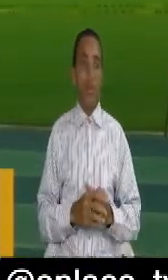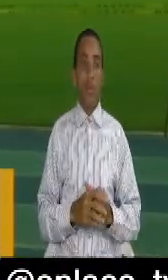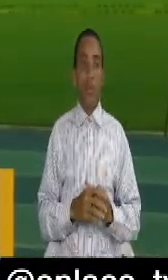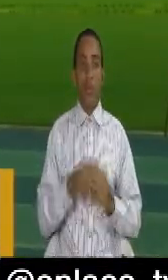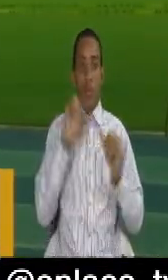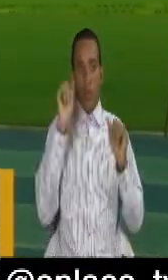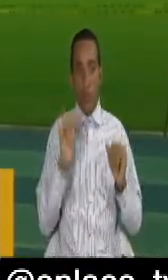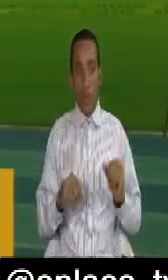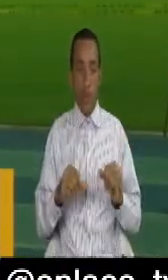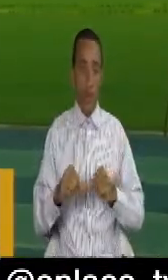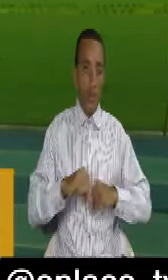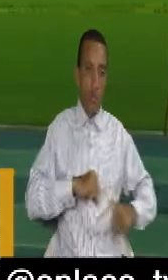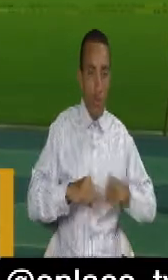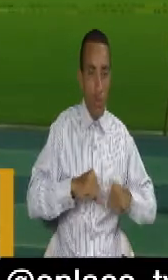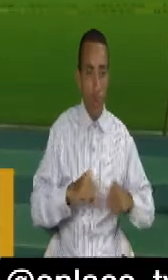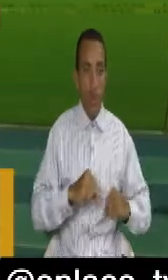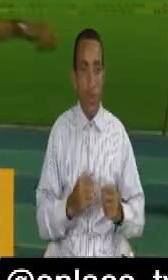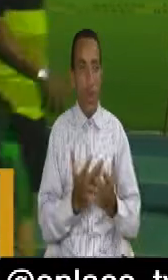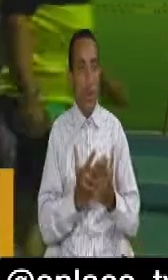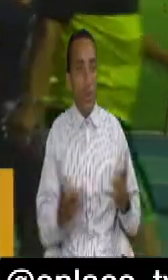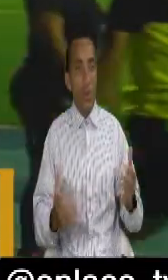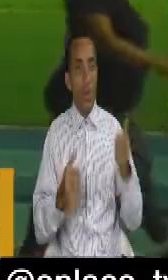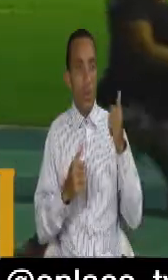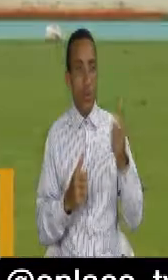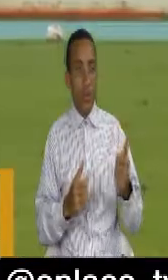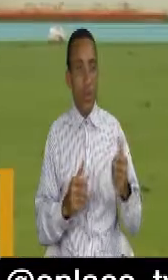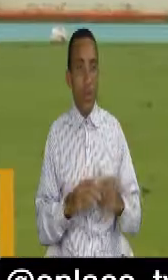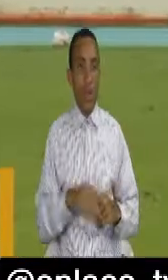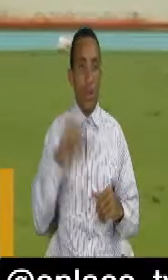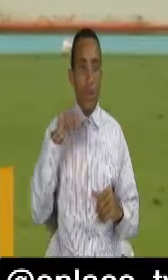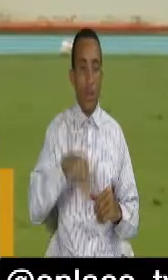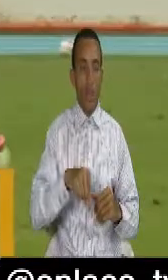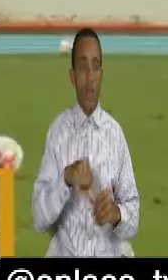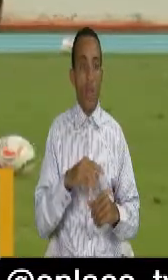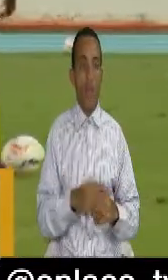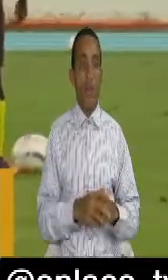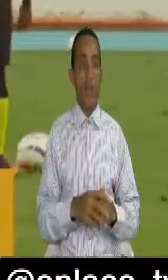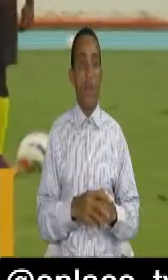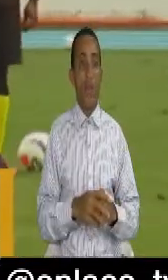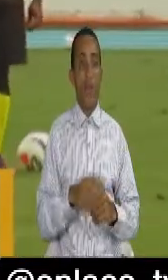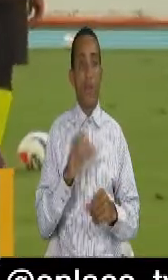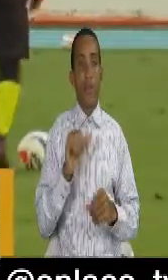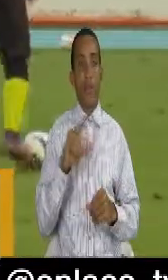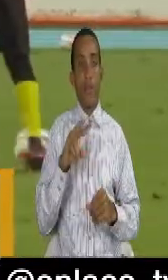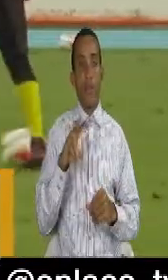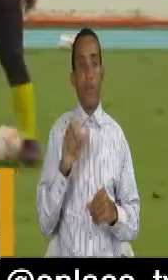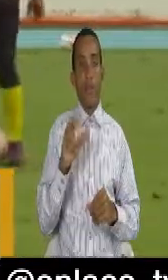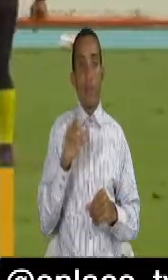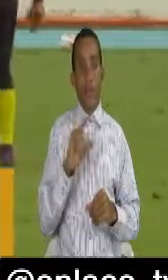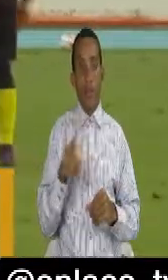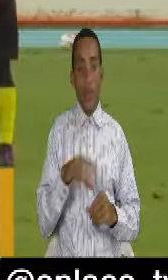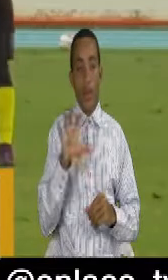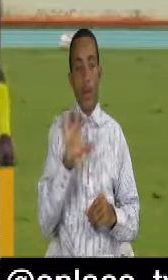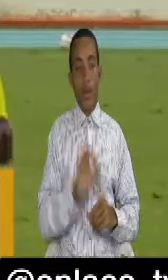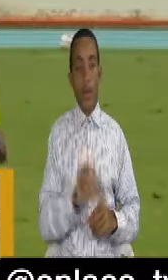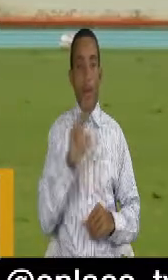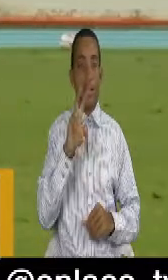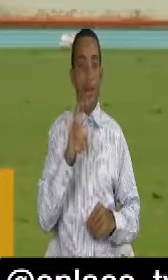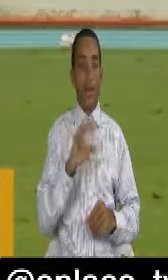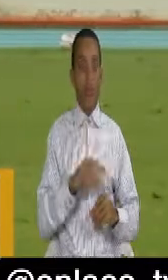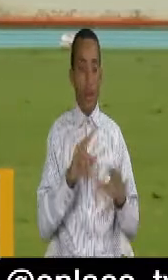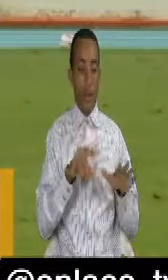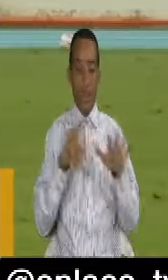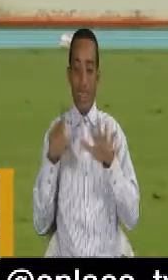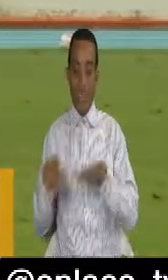jugador activo, un jugador que ha hecho muchas cosas buenas en la vida dentro del fútbol. Álvarez sería la séptima contratación de la Alianza Petrolera para la segunda temporada